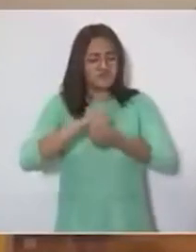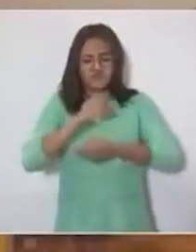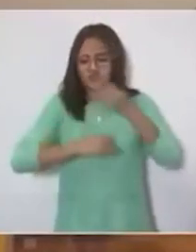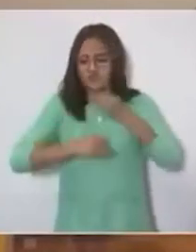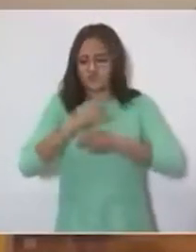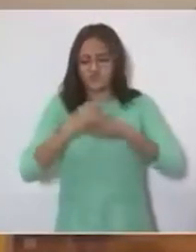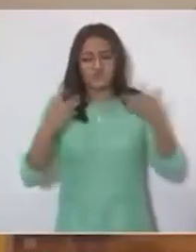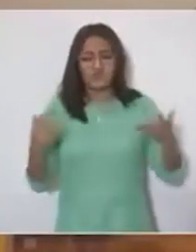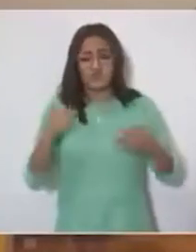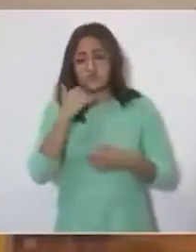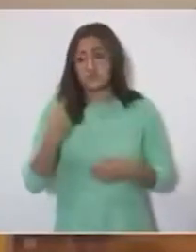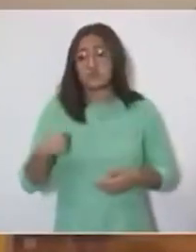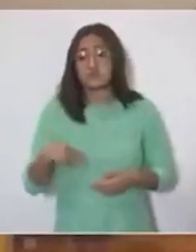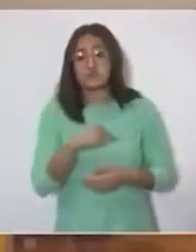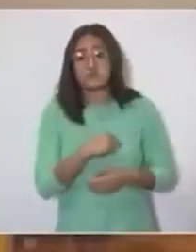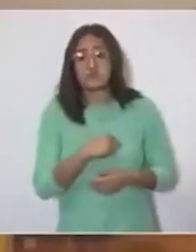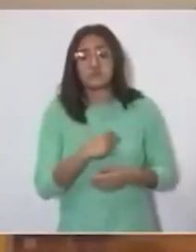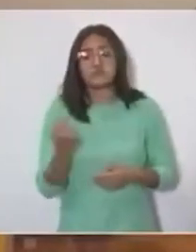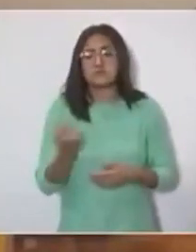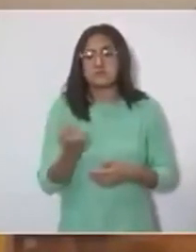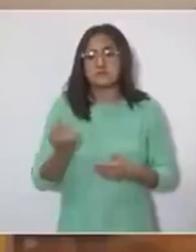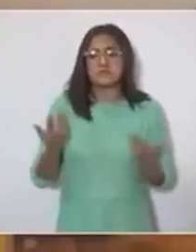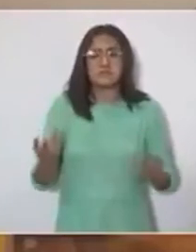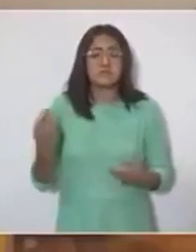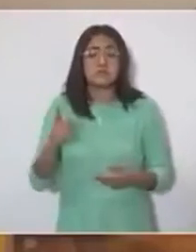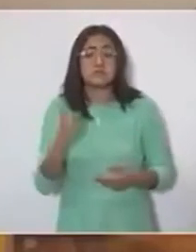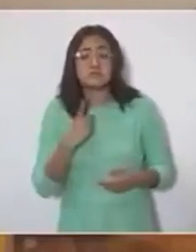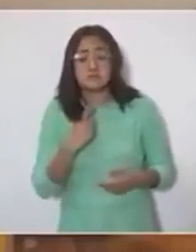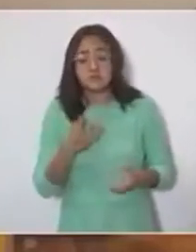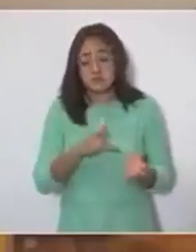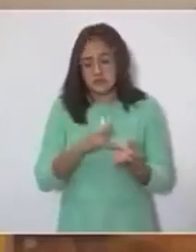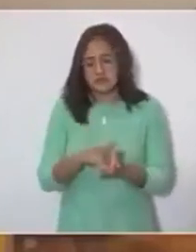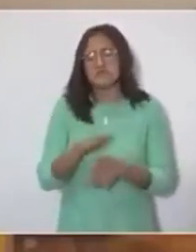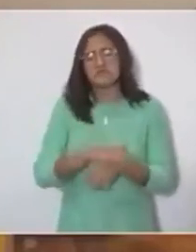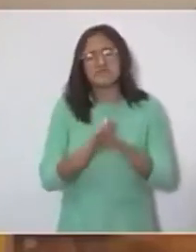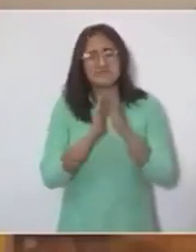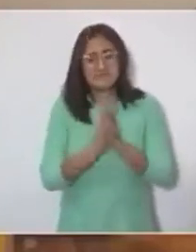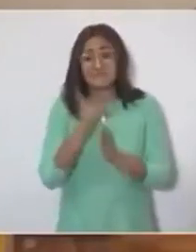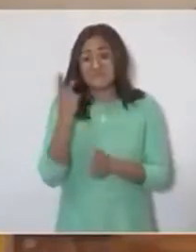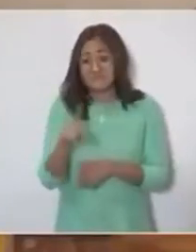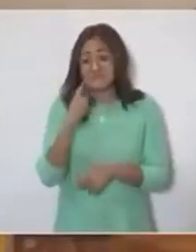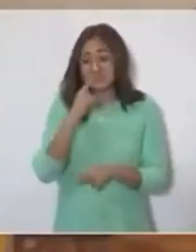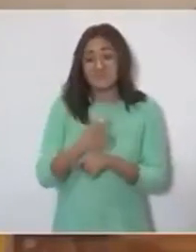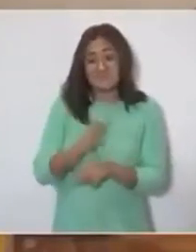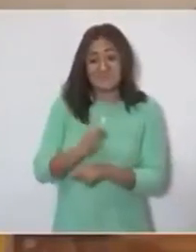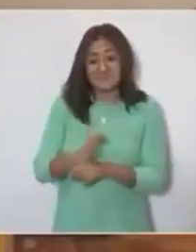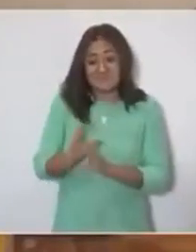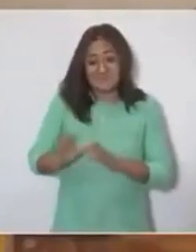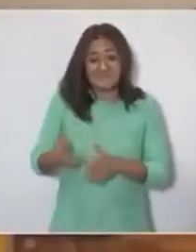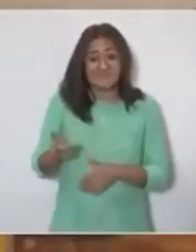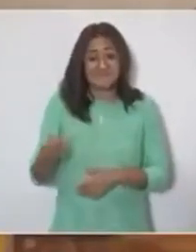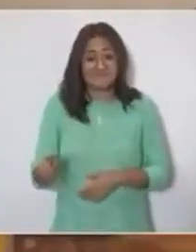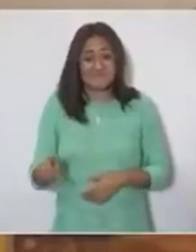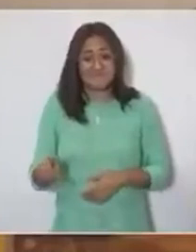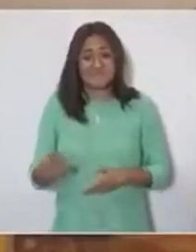queremos nosotros que los diputados la apoyen porque está en su cancha está en su área